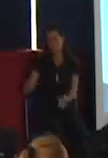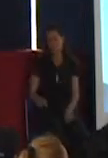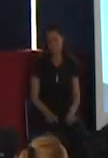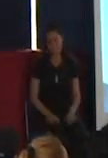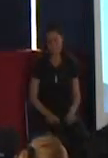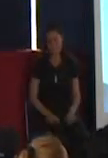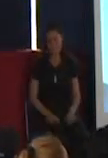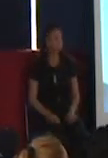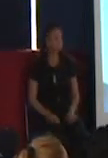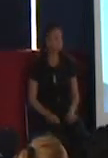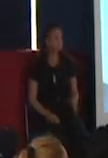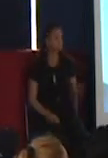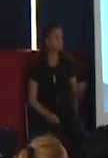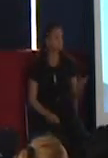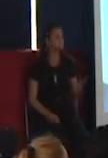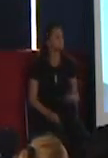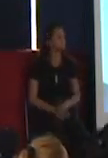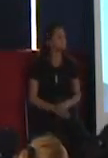Señora.